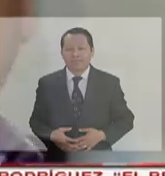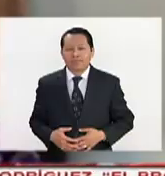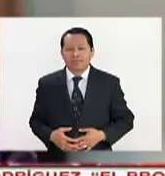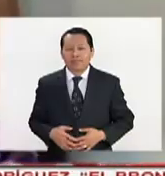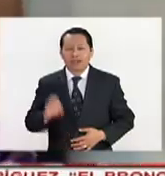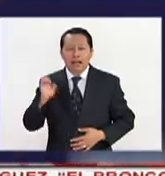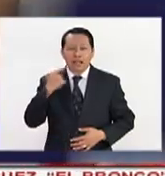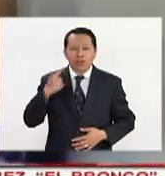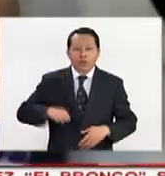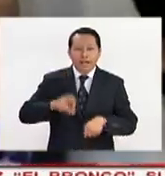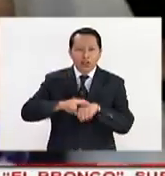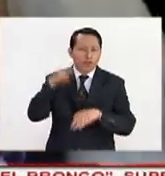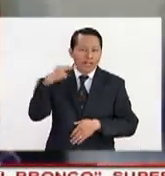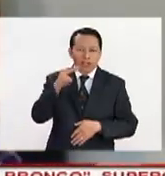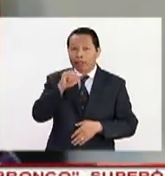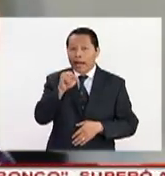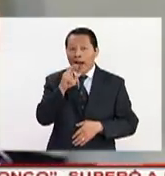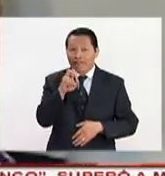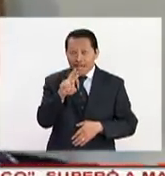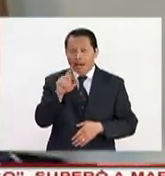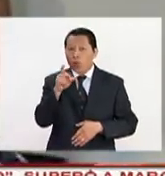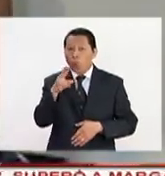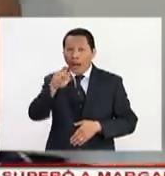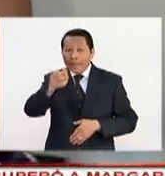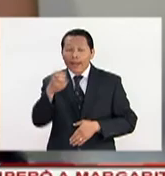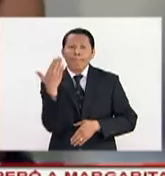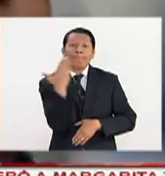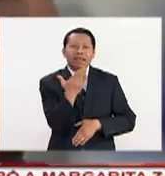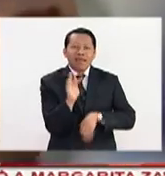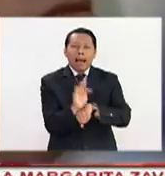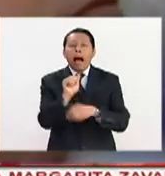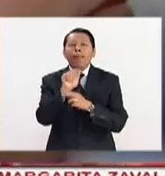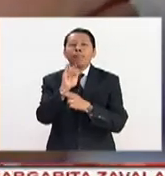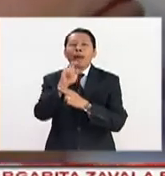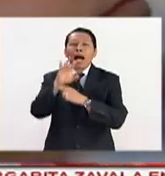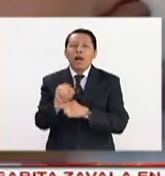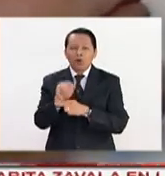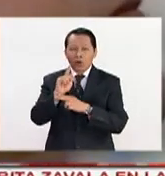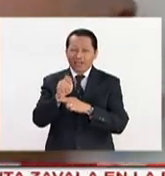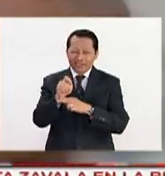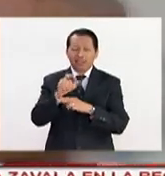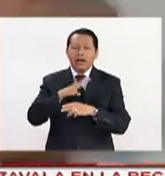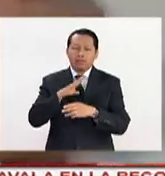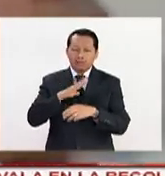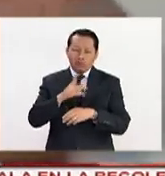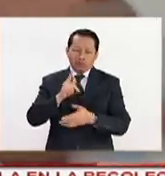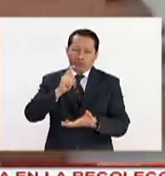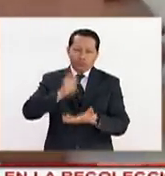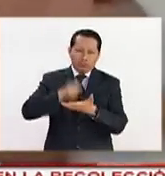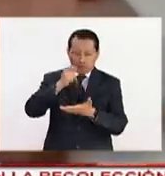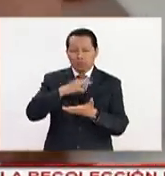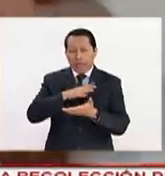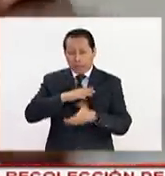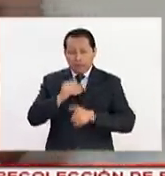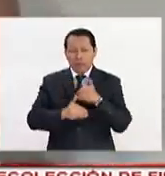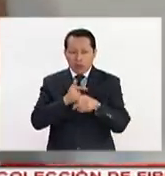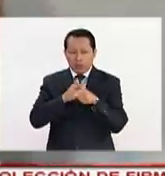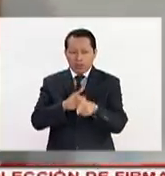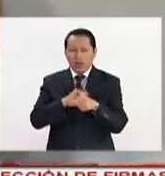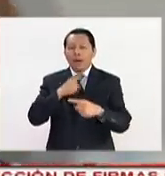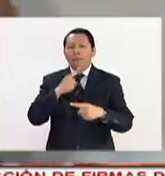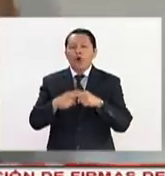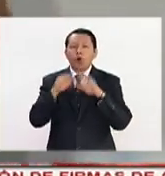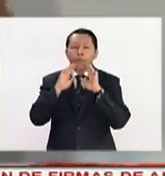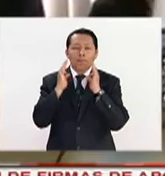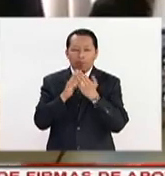El exgobernador de Veracruz, Javier Duarte, solicitó un amparo en contra de la sentencia que confirmó su vinculación a proceso por